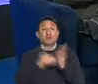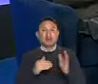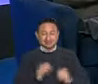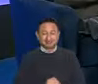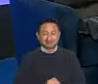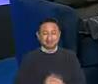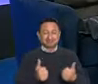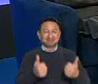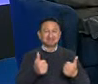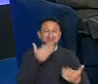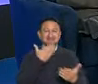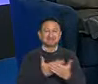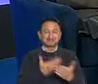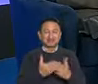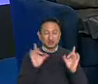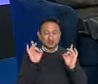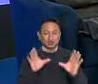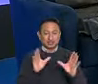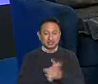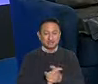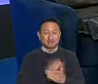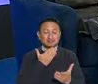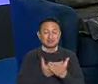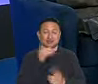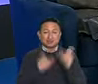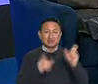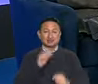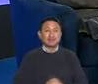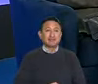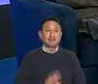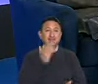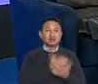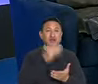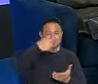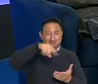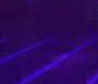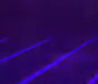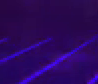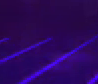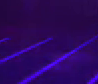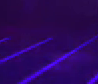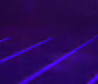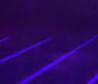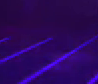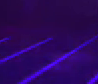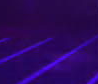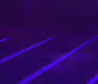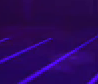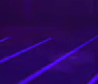hacerlo bien. Gracias, gracias por tus deseos y gracias también a la gente. Tiempo, una pausa. Ya venimos.